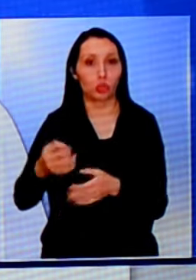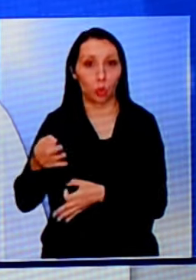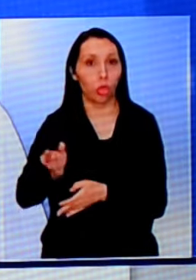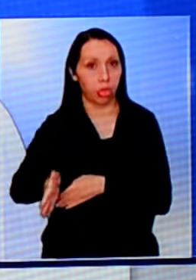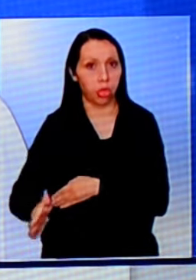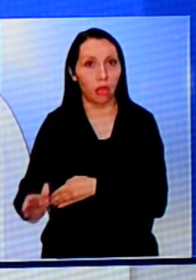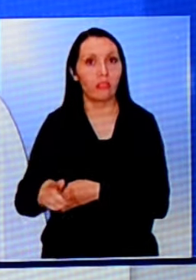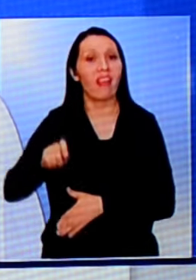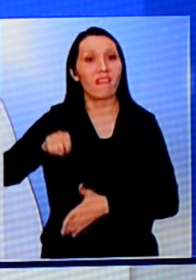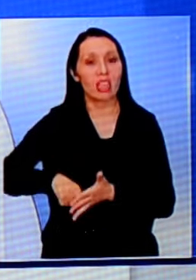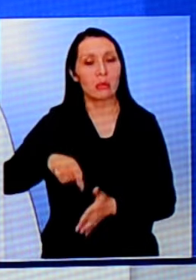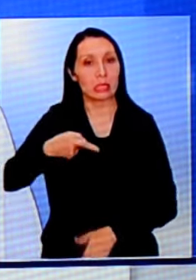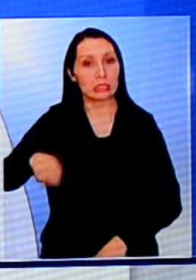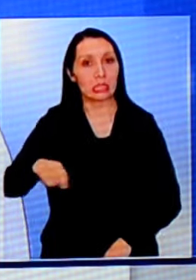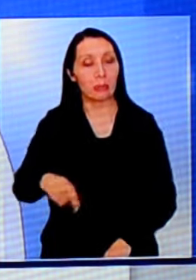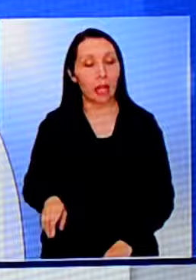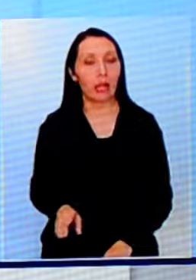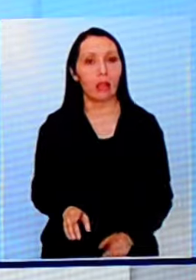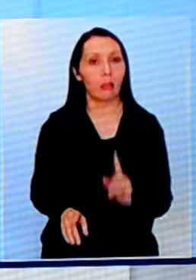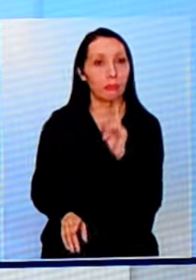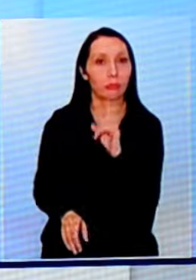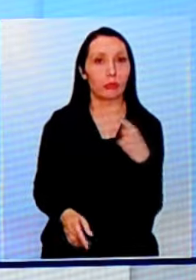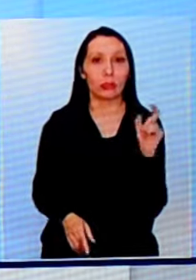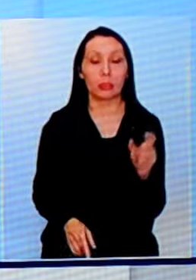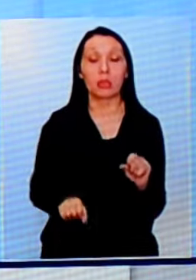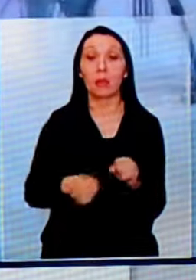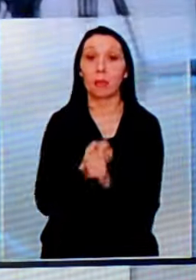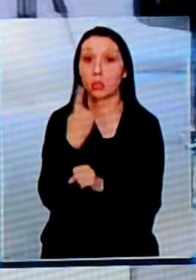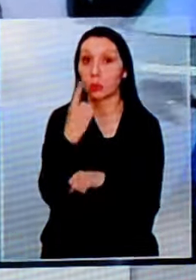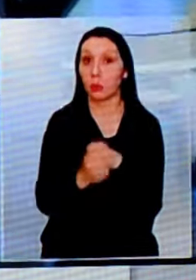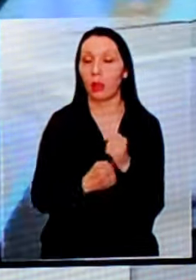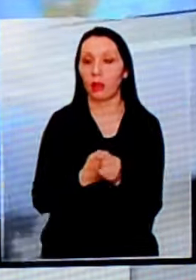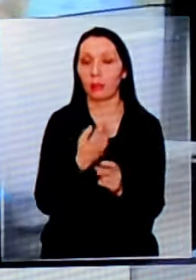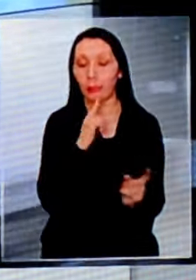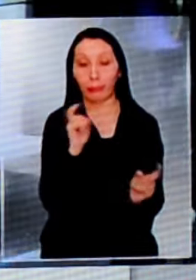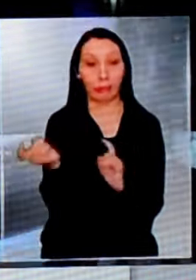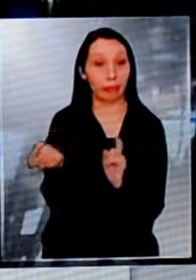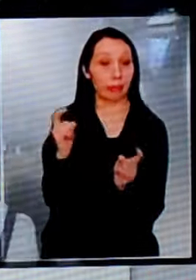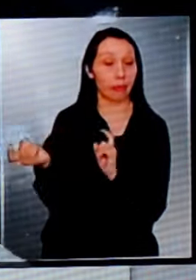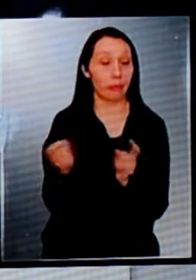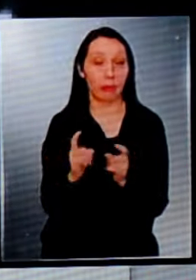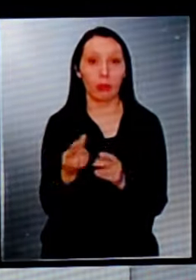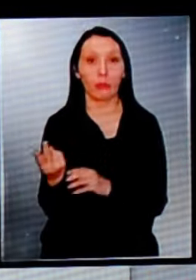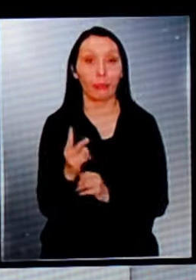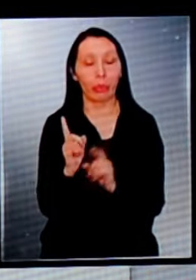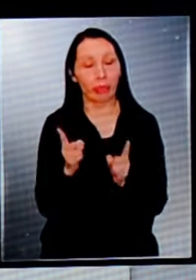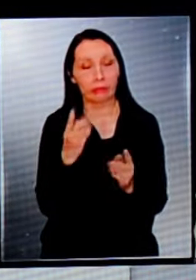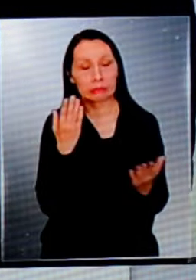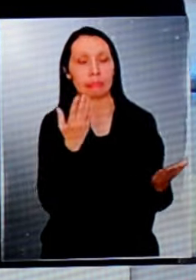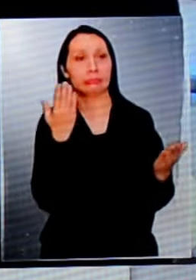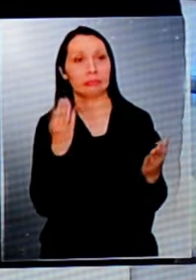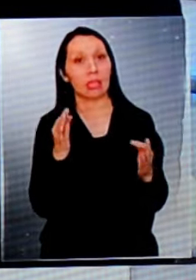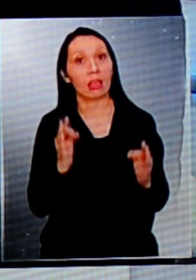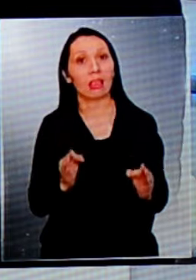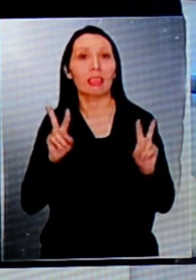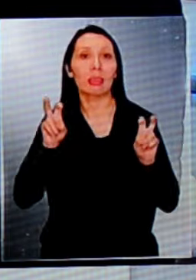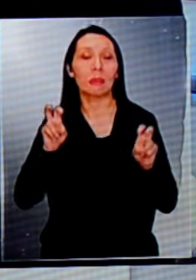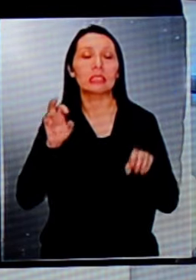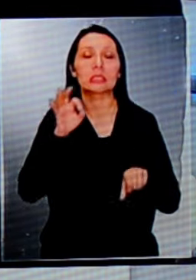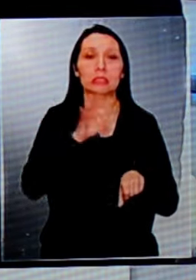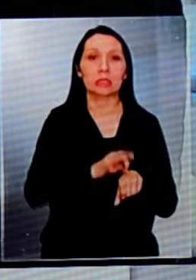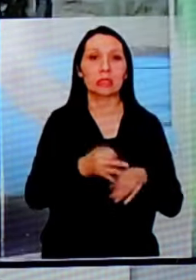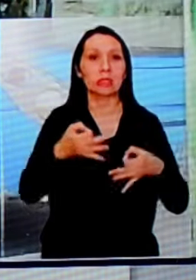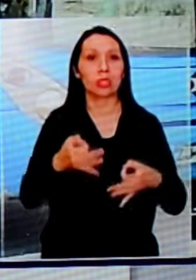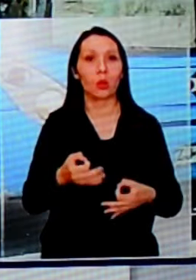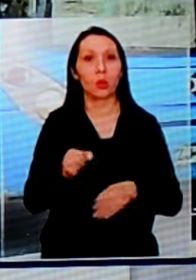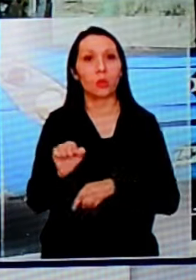Sí, ¿no? Bueno. Hay un juez que está preso un año. Uh-huh. Cada uno de los candidatos tuvo que enfrentar los temas de seguridad, salud y